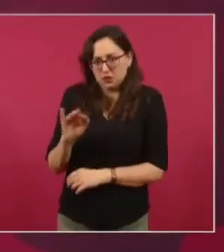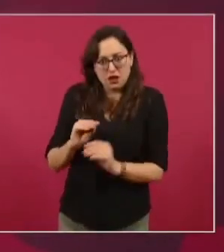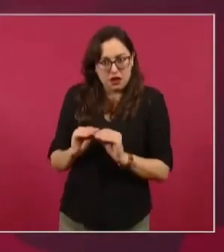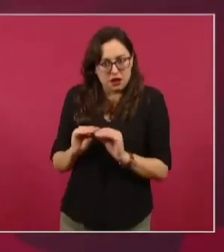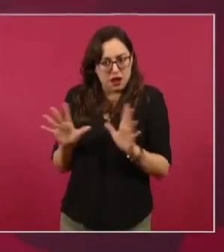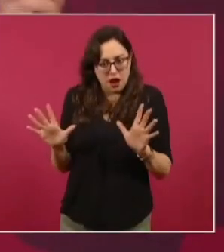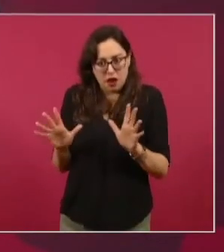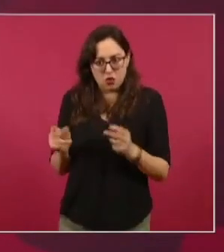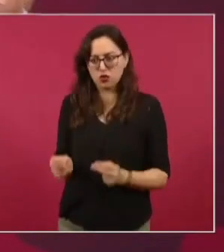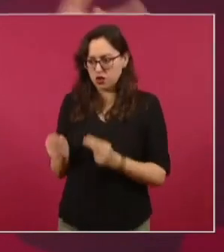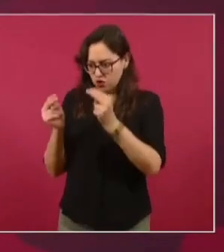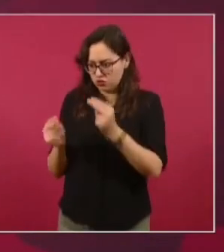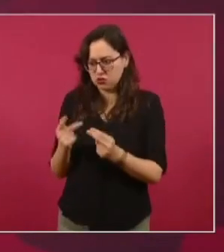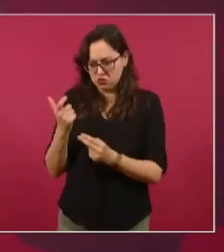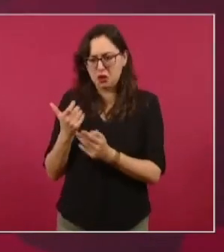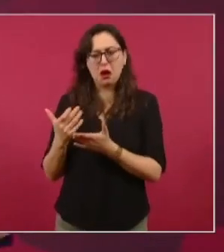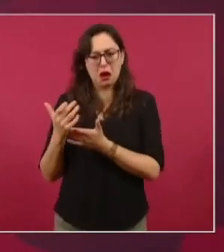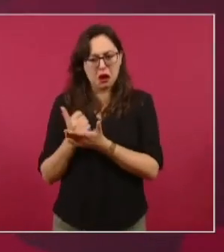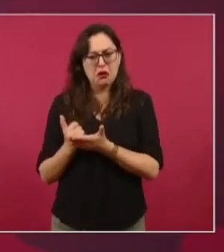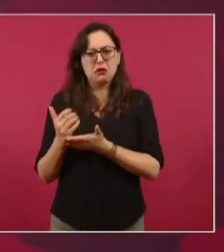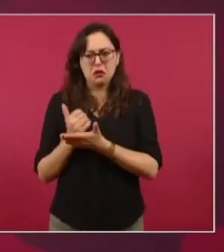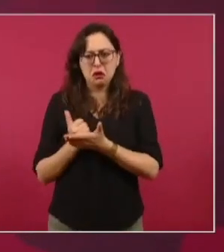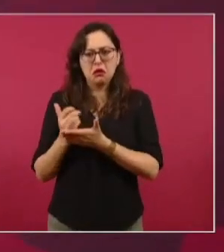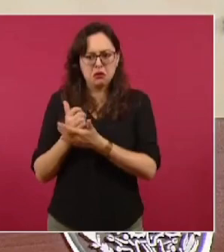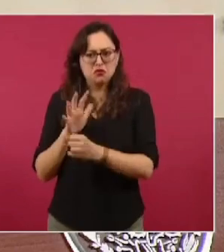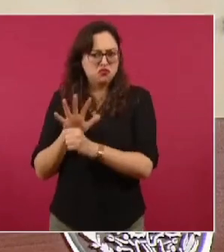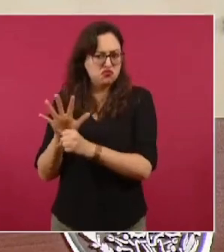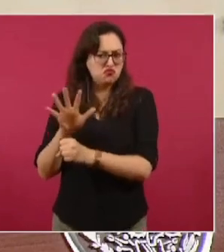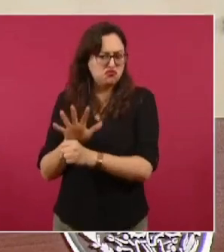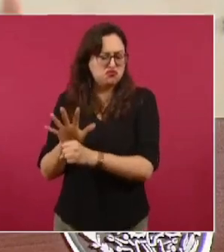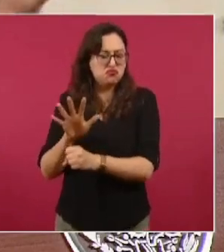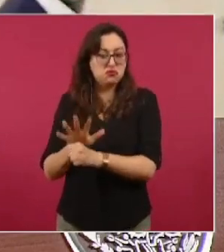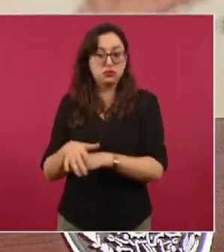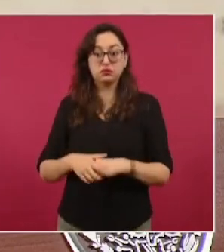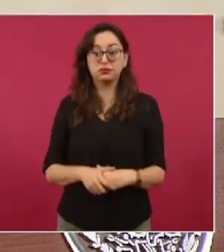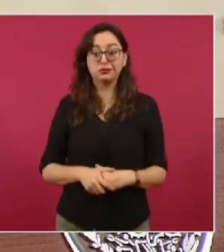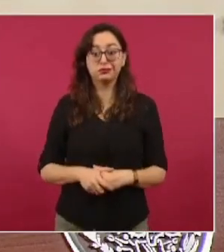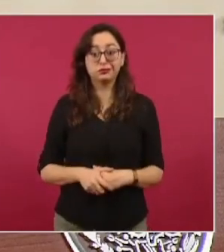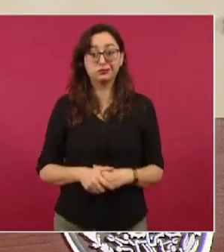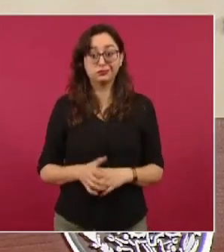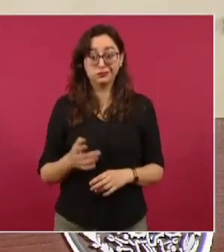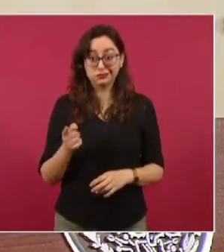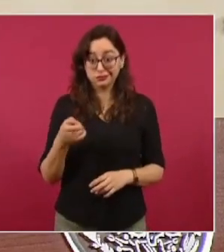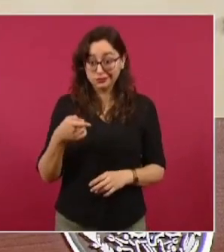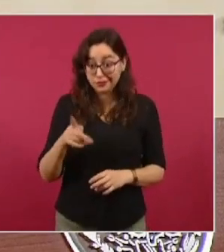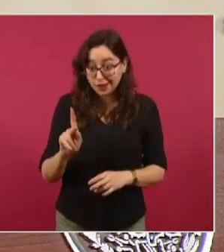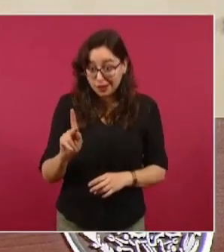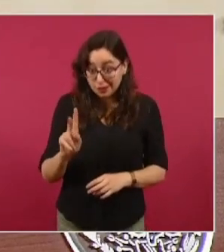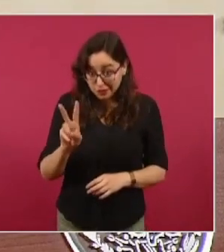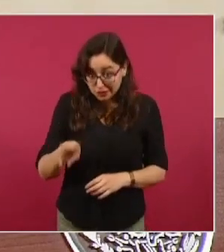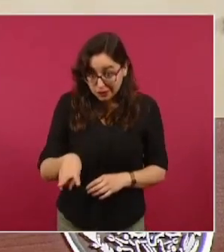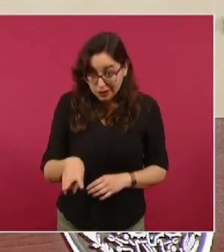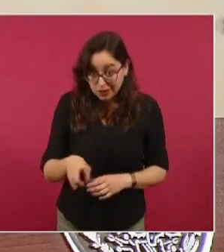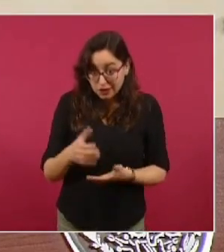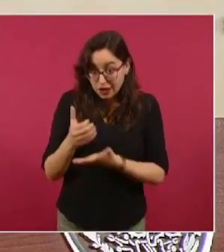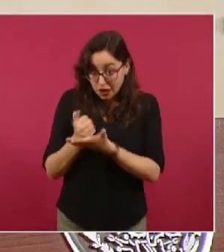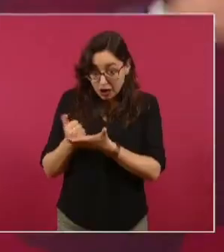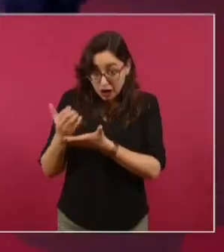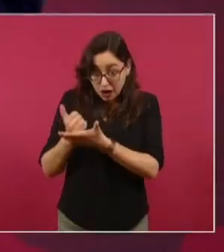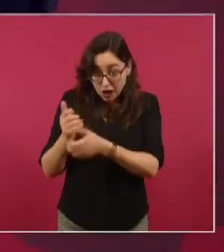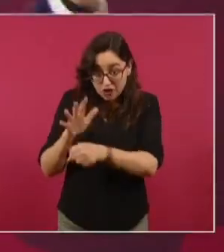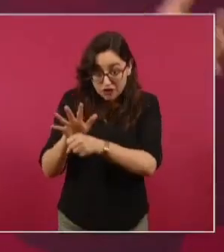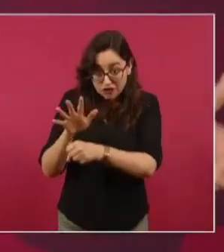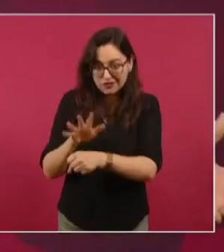con ganancias razonables pero no era así era